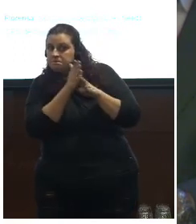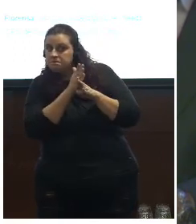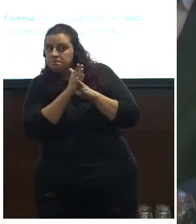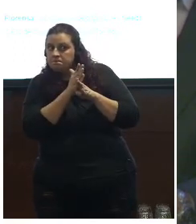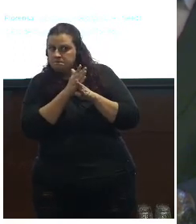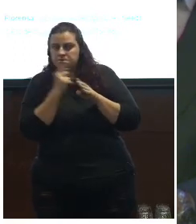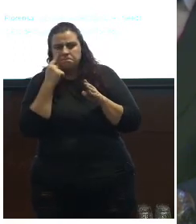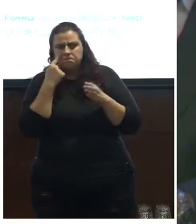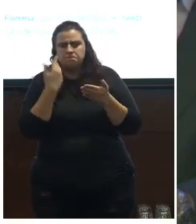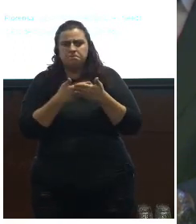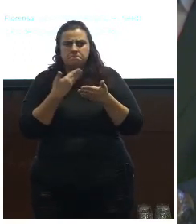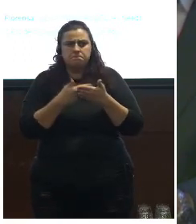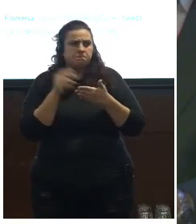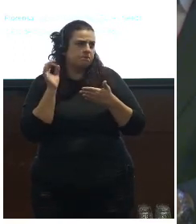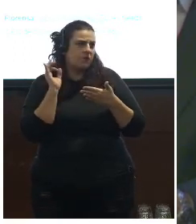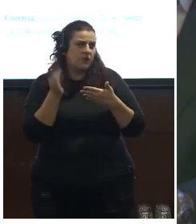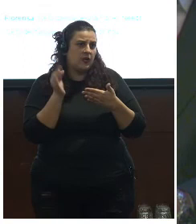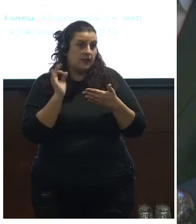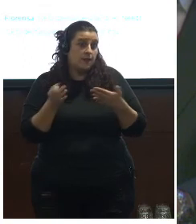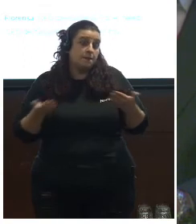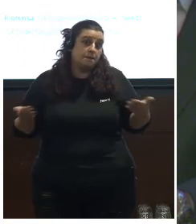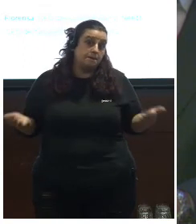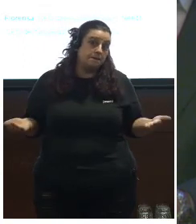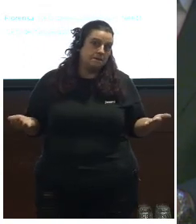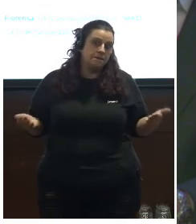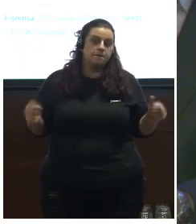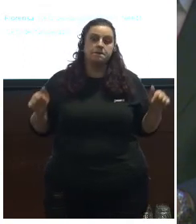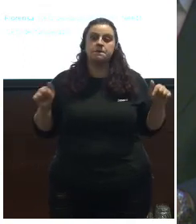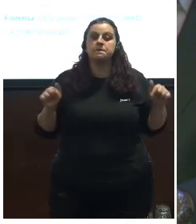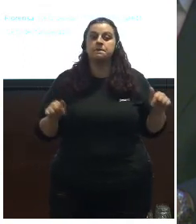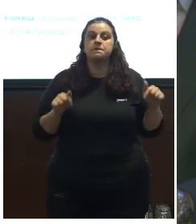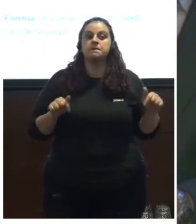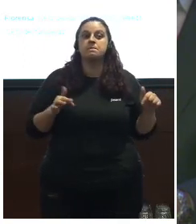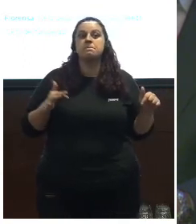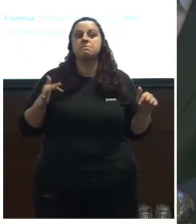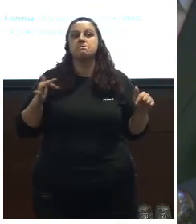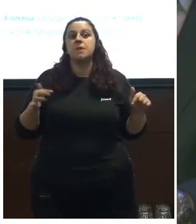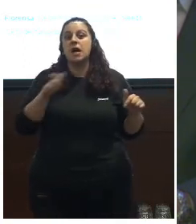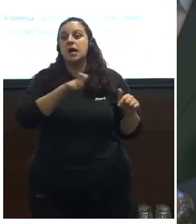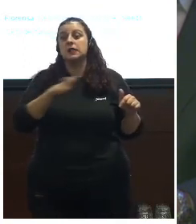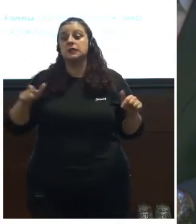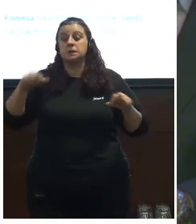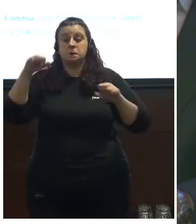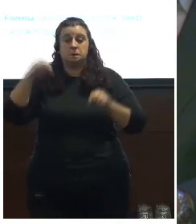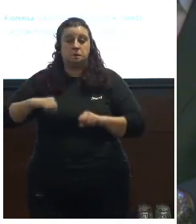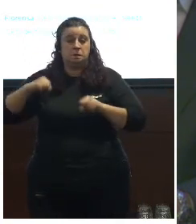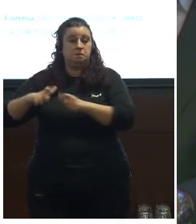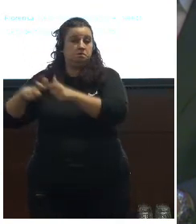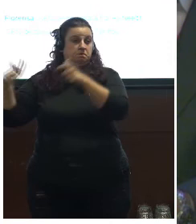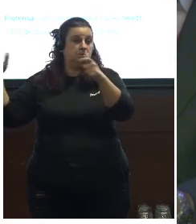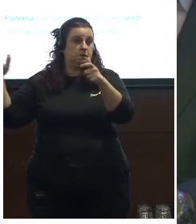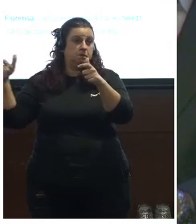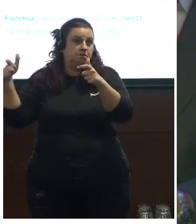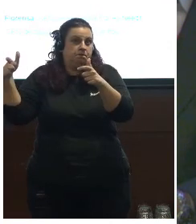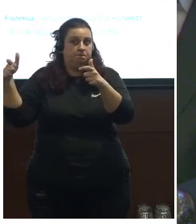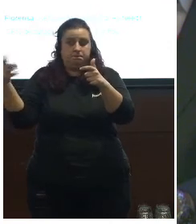se constata y se corrobora como tal. Y esto junto con el envejecimiento poblacional, yo creo que no va a dejar